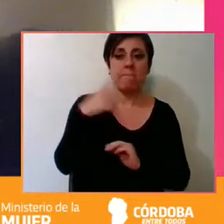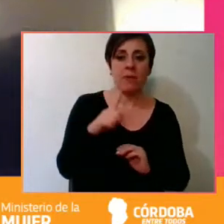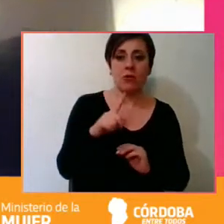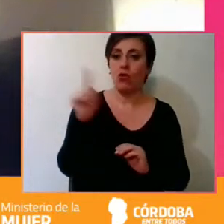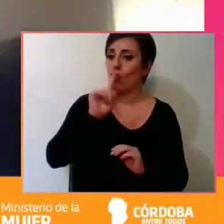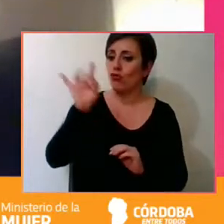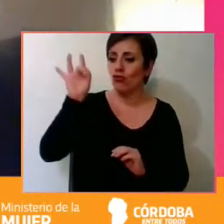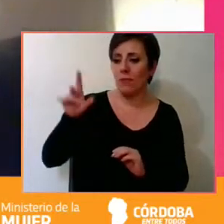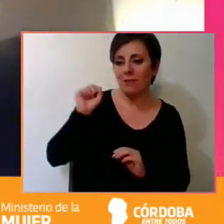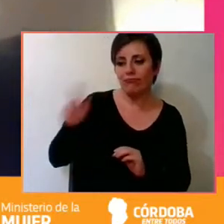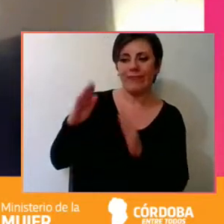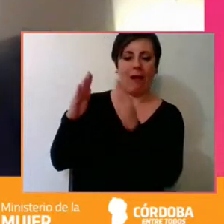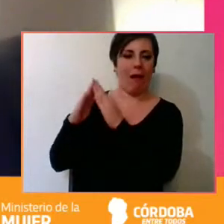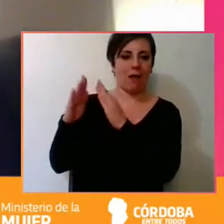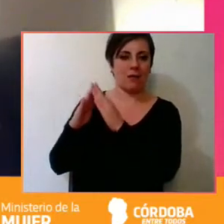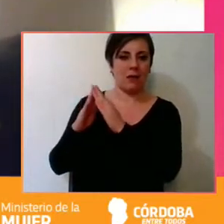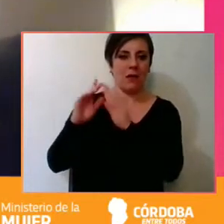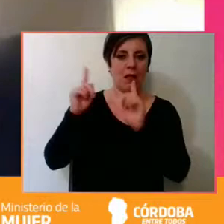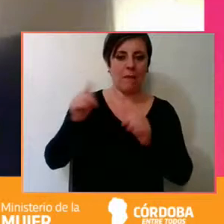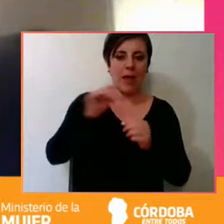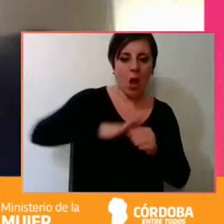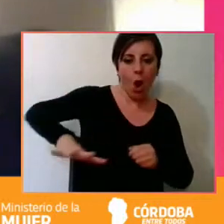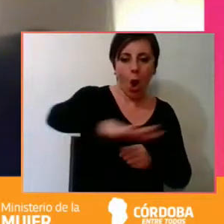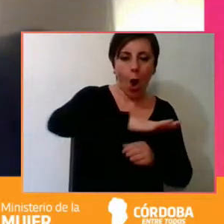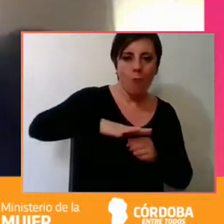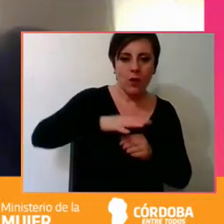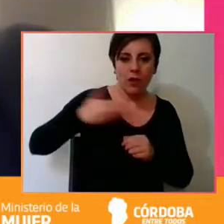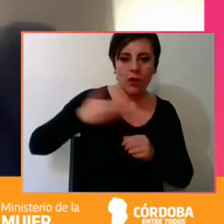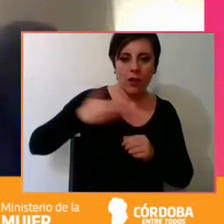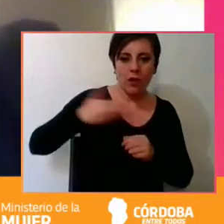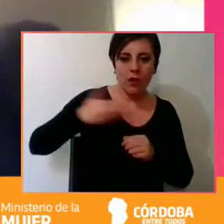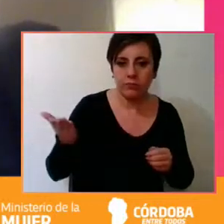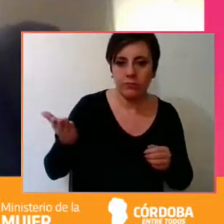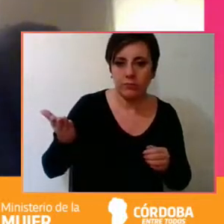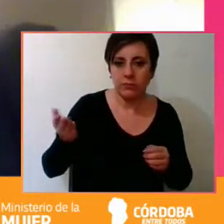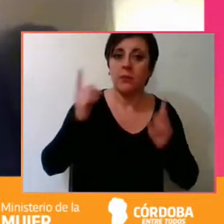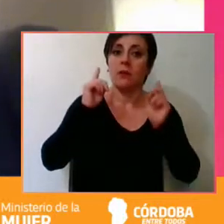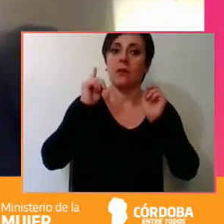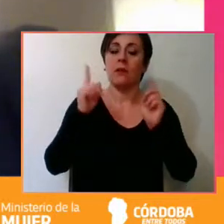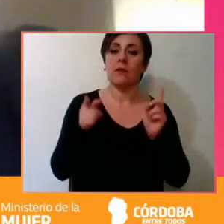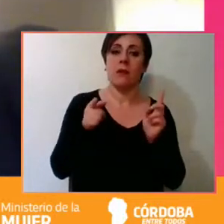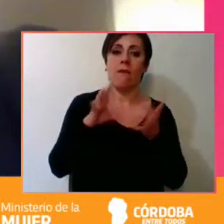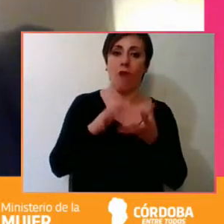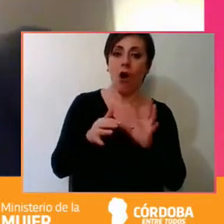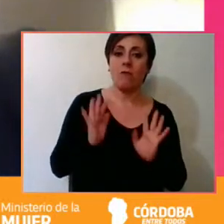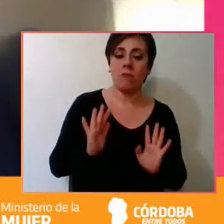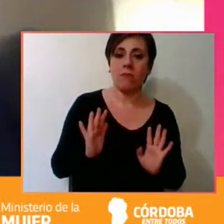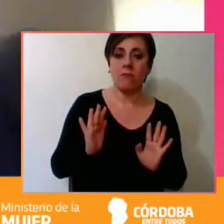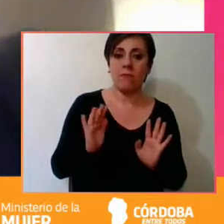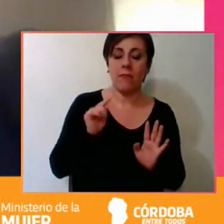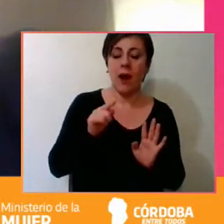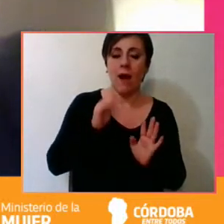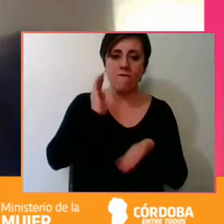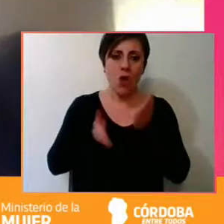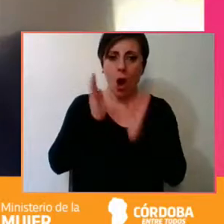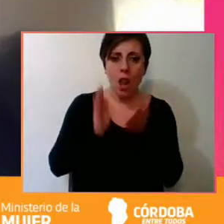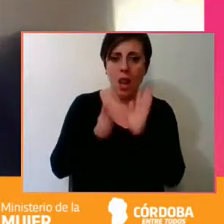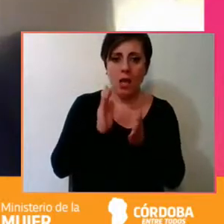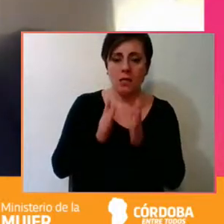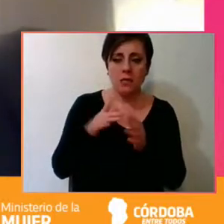hogar, también se produce en la comunidad. ¿Ya? De tal manera que este tipo de violencia nos